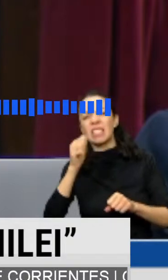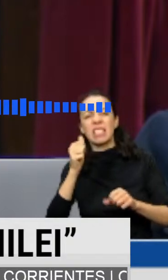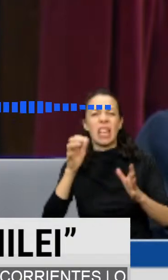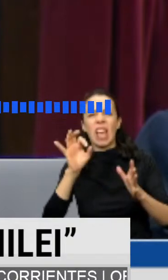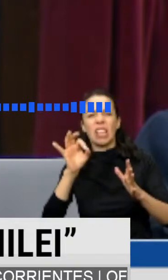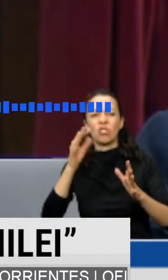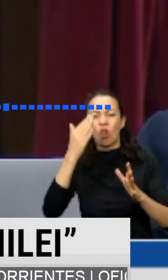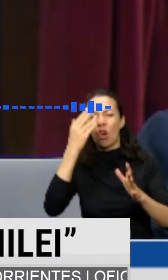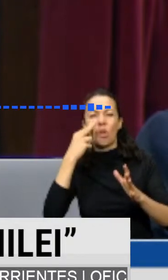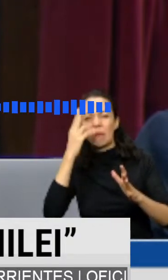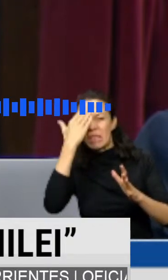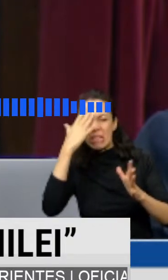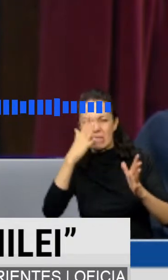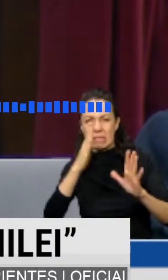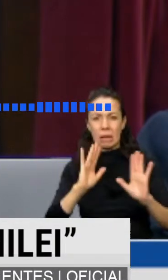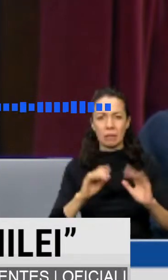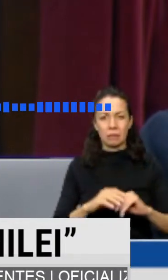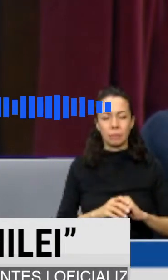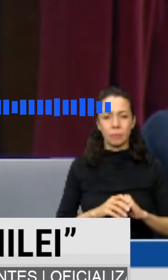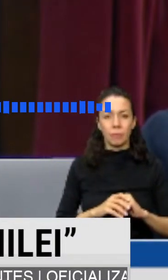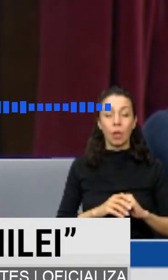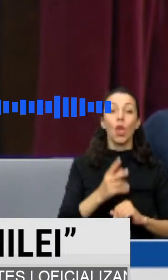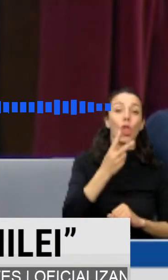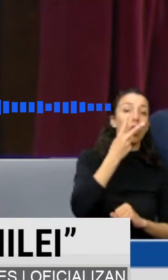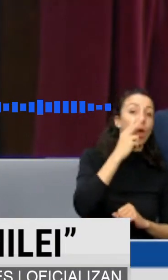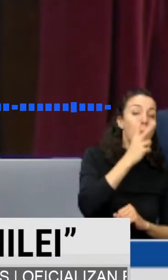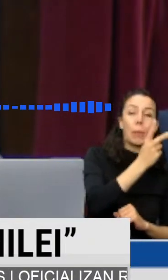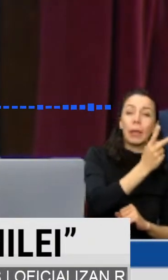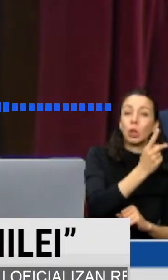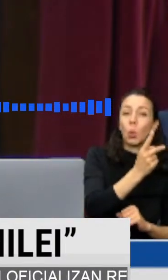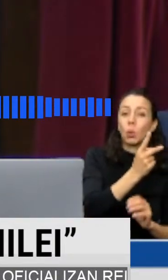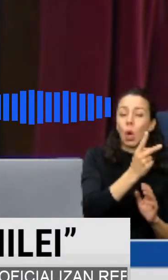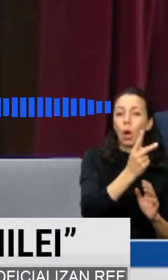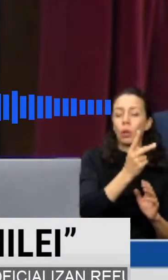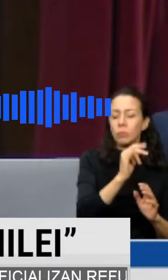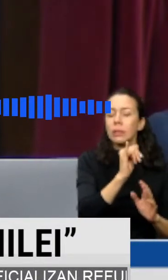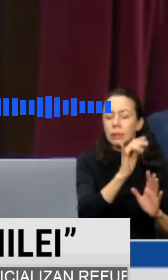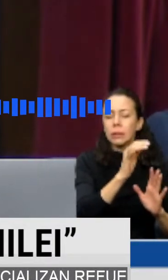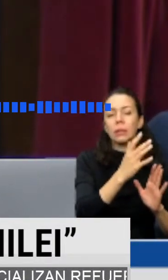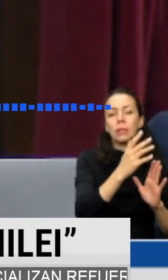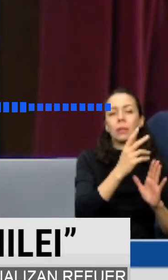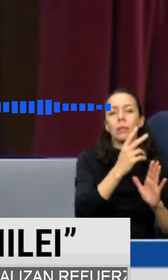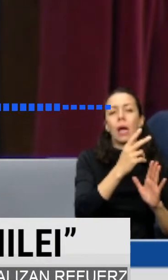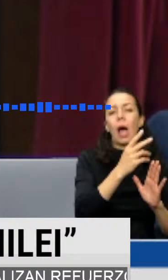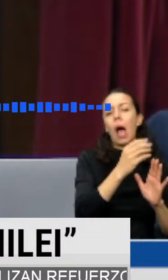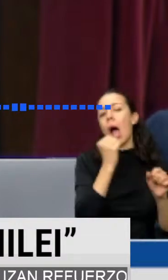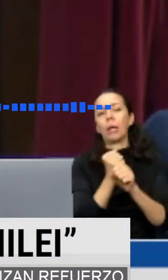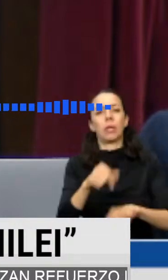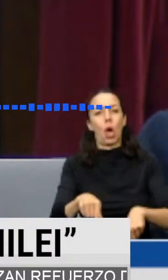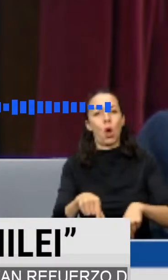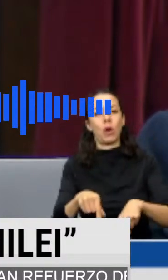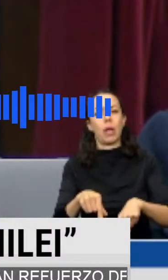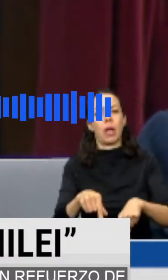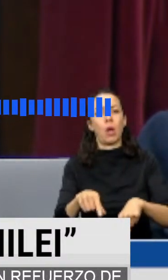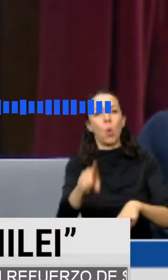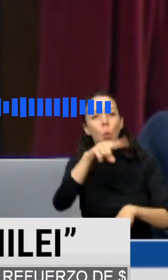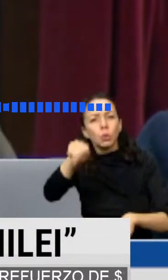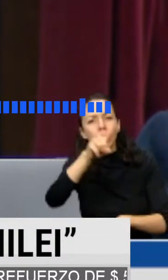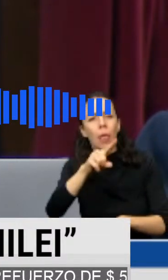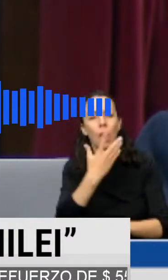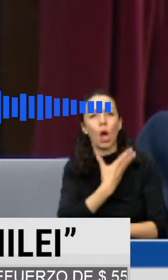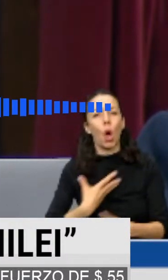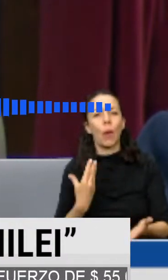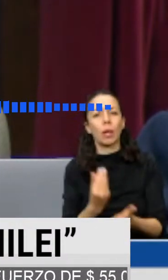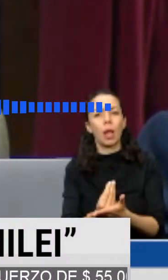de él llegan los proyectos y los proyectos se presentan en el Congreso. Entonces, eso corresponde al Ejecutivo Nacional. Nosotros lo que le decimos